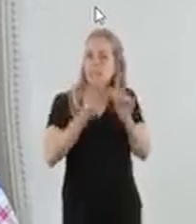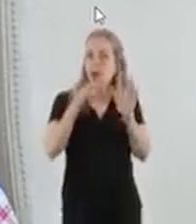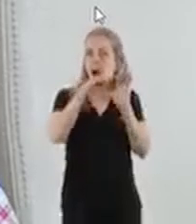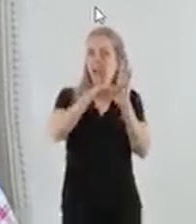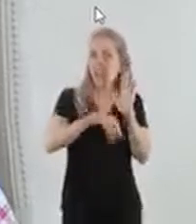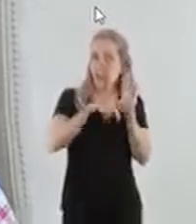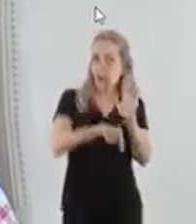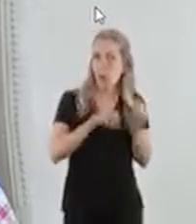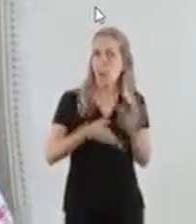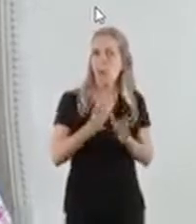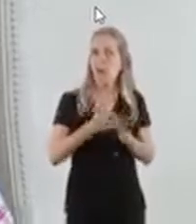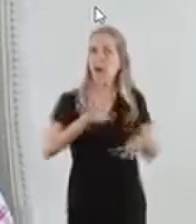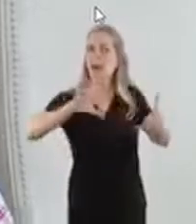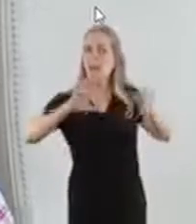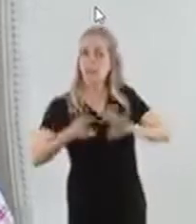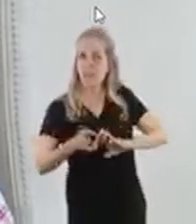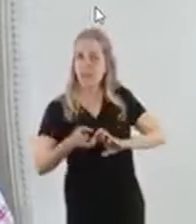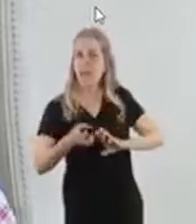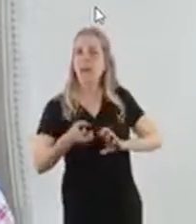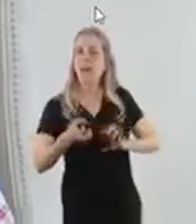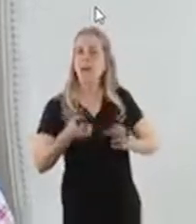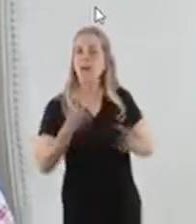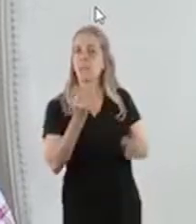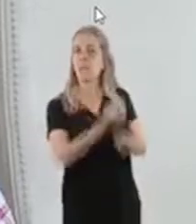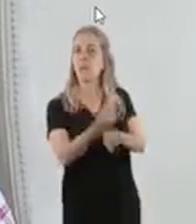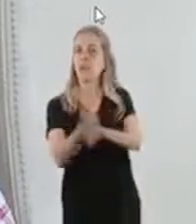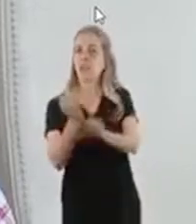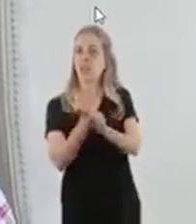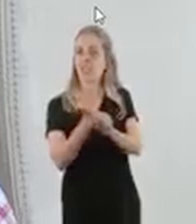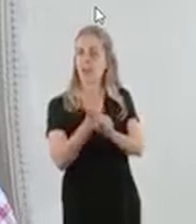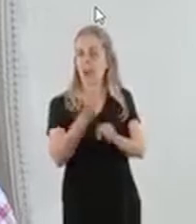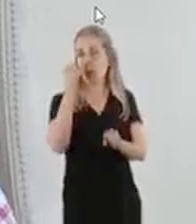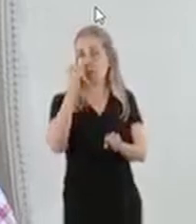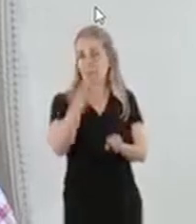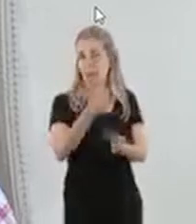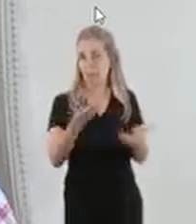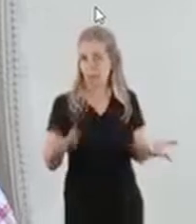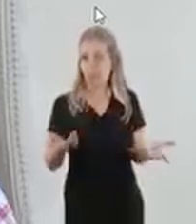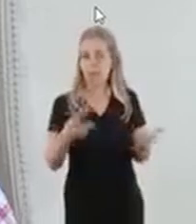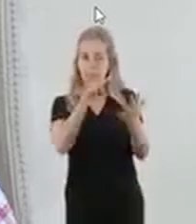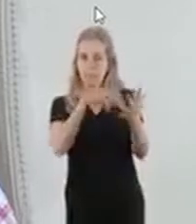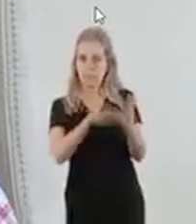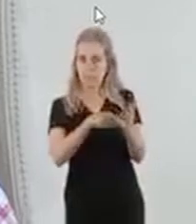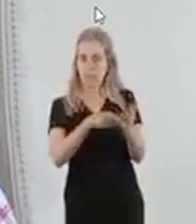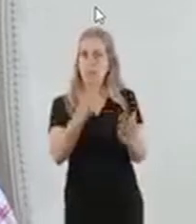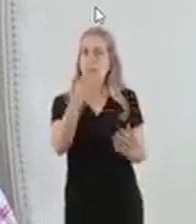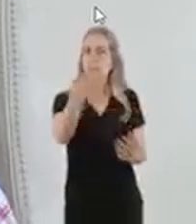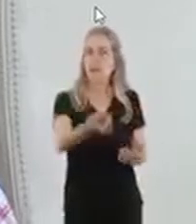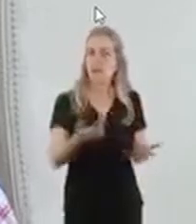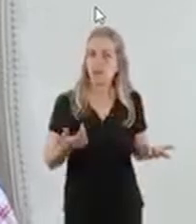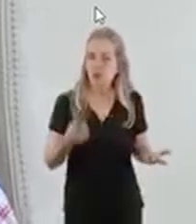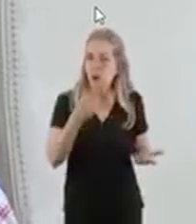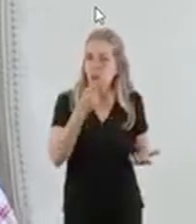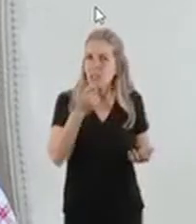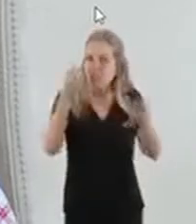destrucción de puestos de trabajo en la ciudad balnearia la pregunta que quiero hacer es si hubo expertis